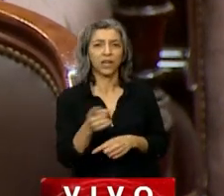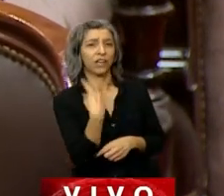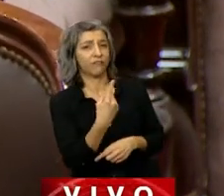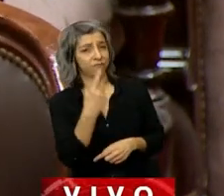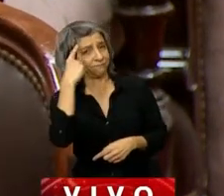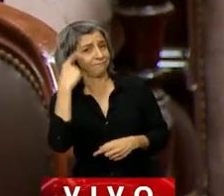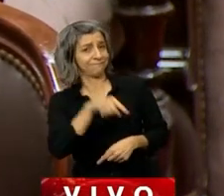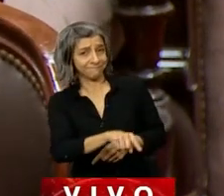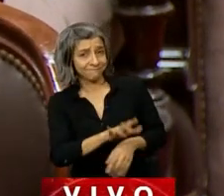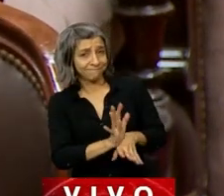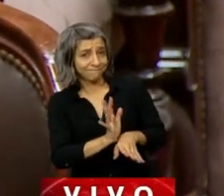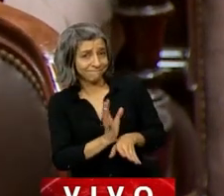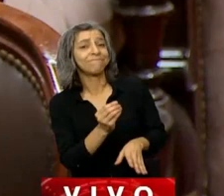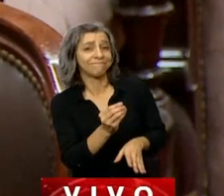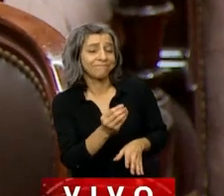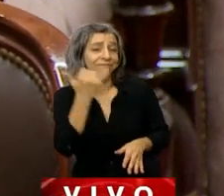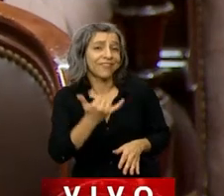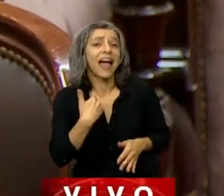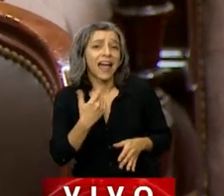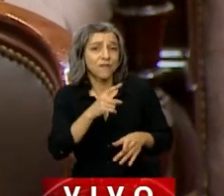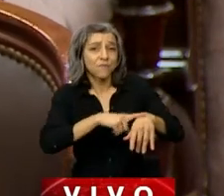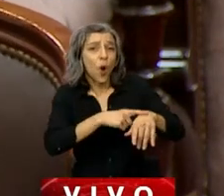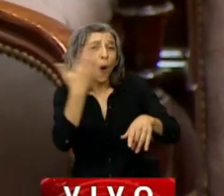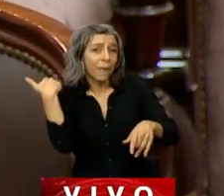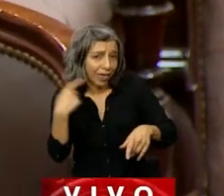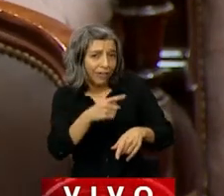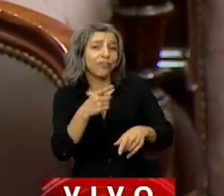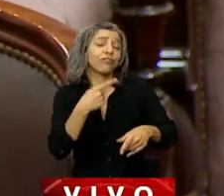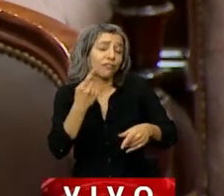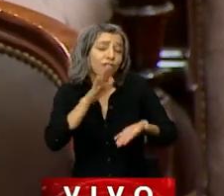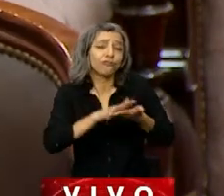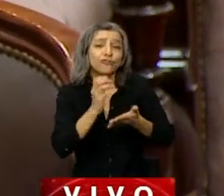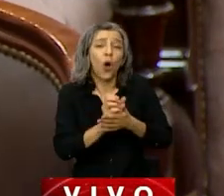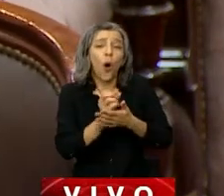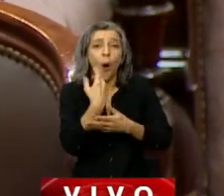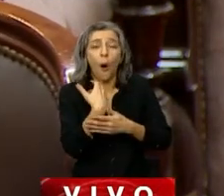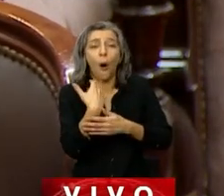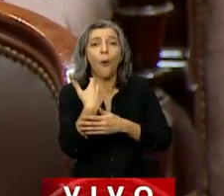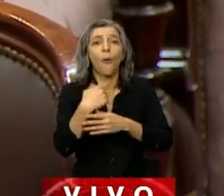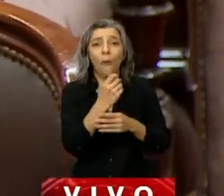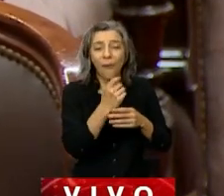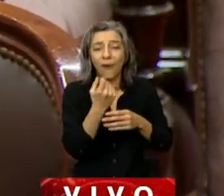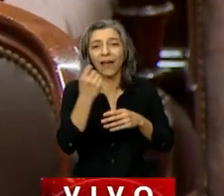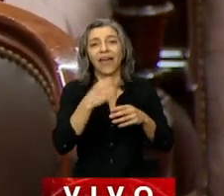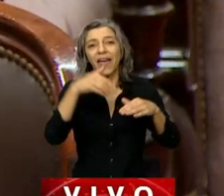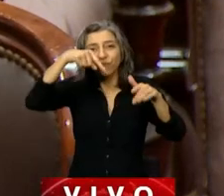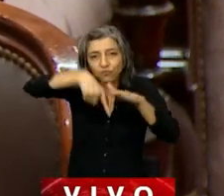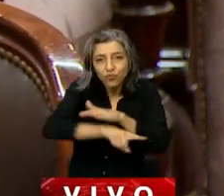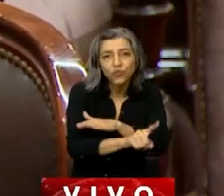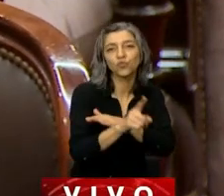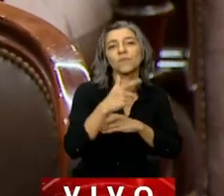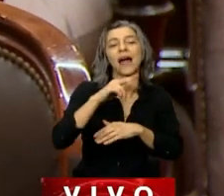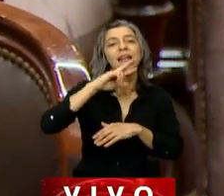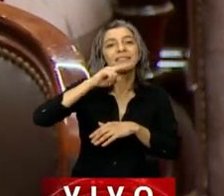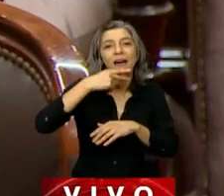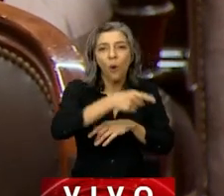y oportunista del trágico hundimiento del submarino Gran San Juan, cuyo único objetivo es provocar empatía favorable al